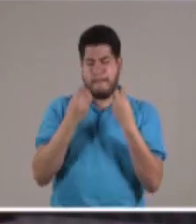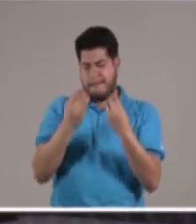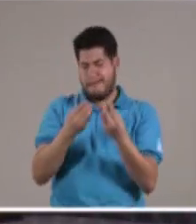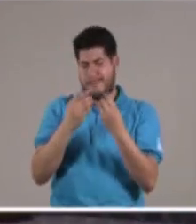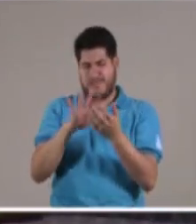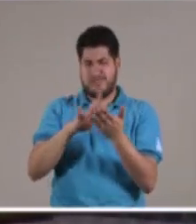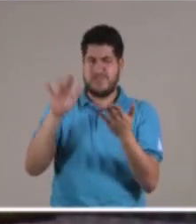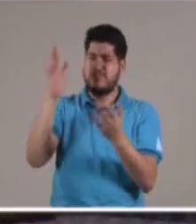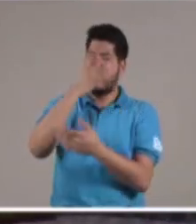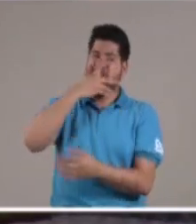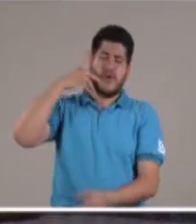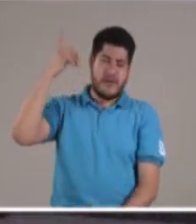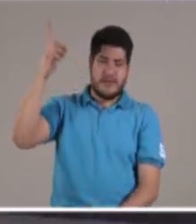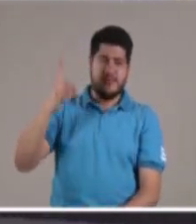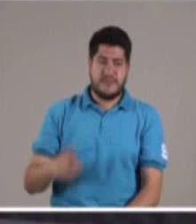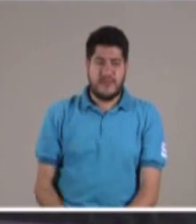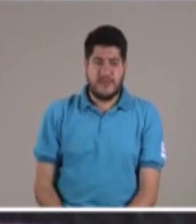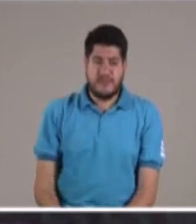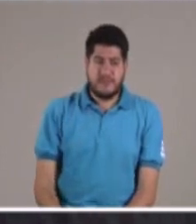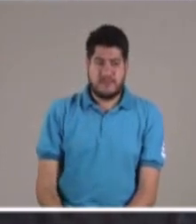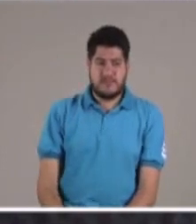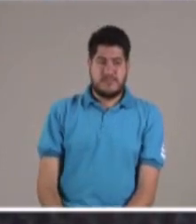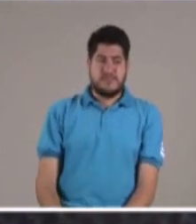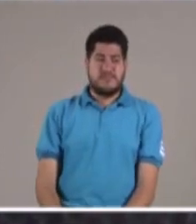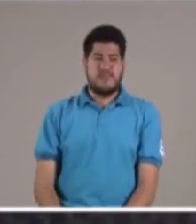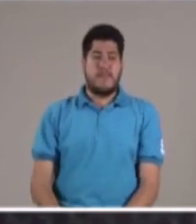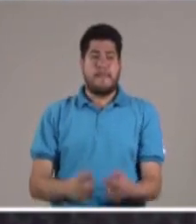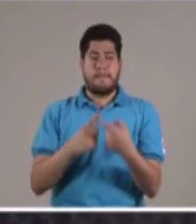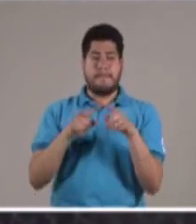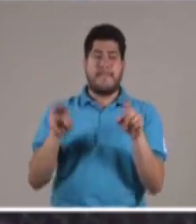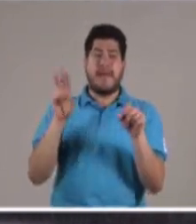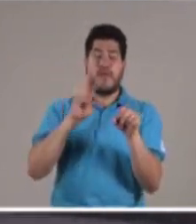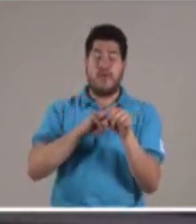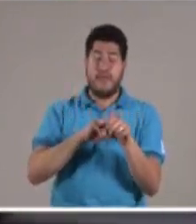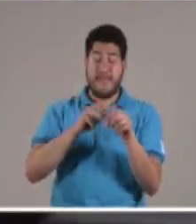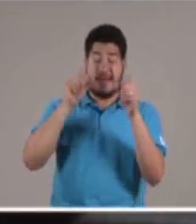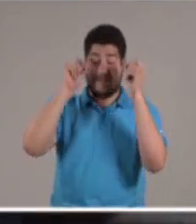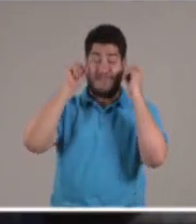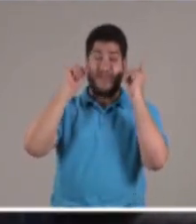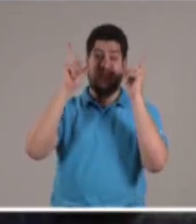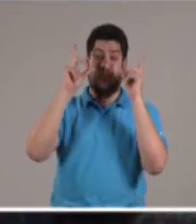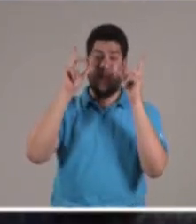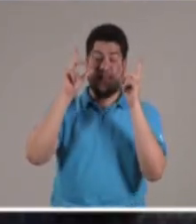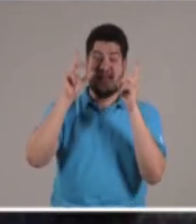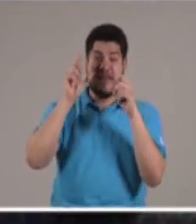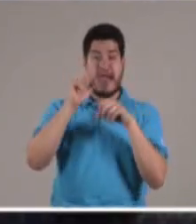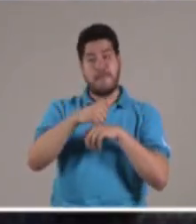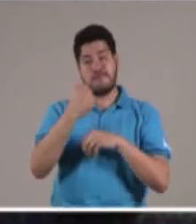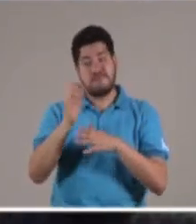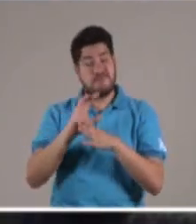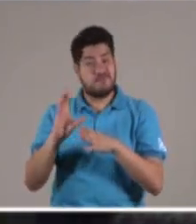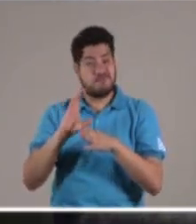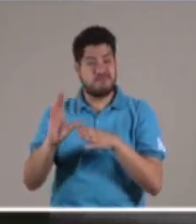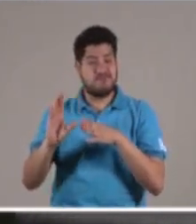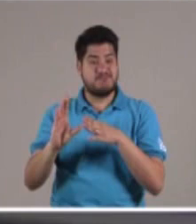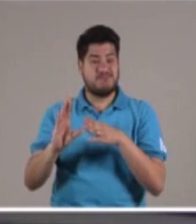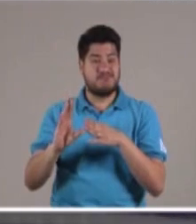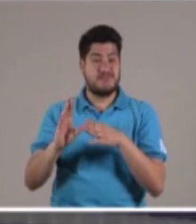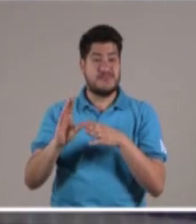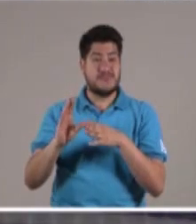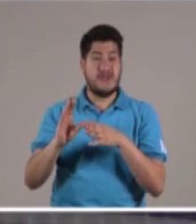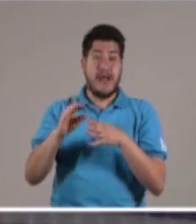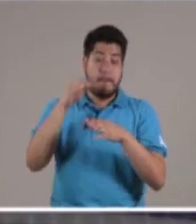Gloria a Dios infinitas veces Gloria a Dios pero lo tremendo no fue eso lo glorioso es que